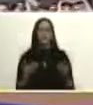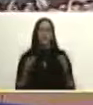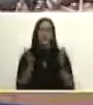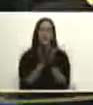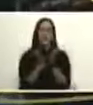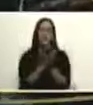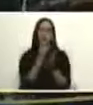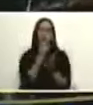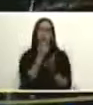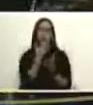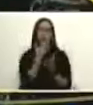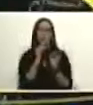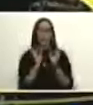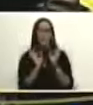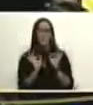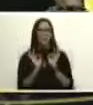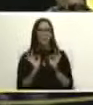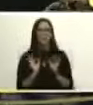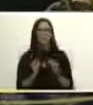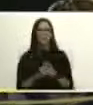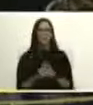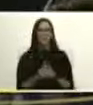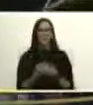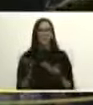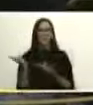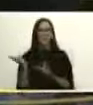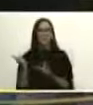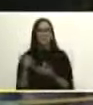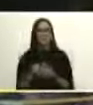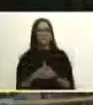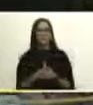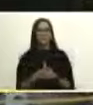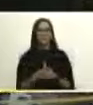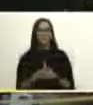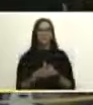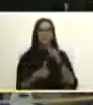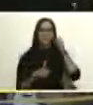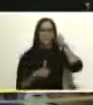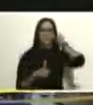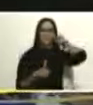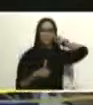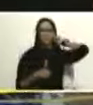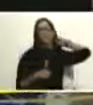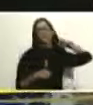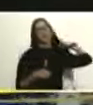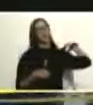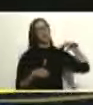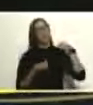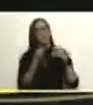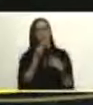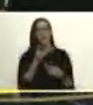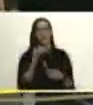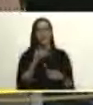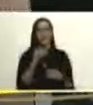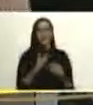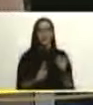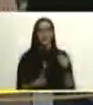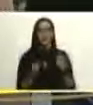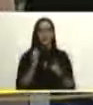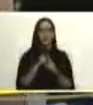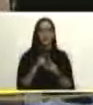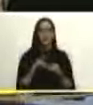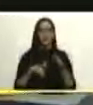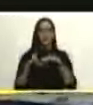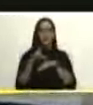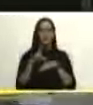escuela bonita, Pepita como nueva. Adelante, mi querida directora. Muy buenas tardes, presidente. Desde acá, el Liceo